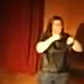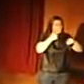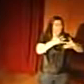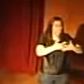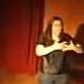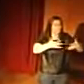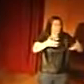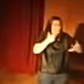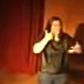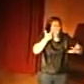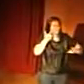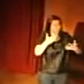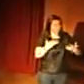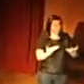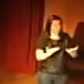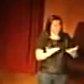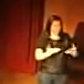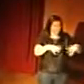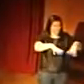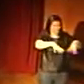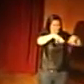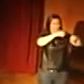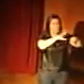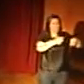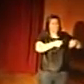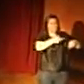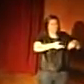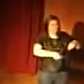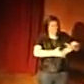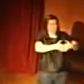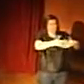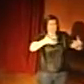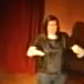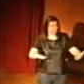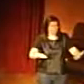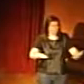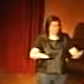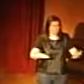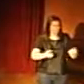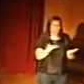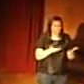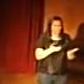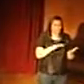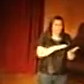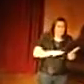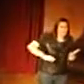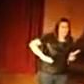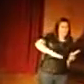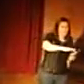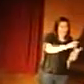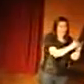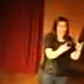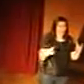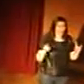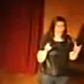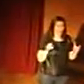potenciado está hinchado de alguna forma en las en las proporciones respecto al resto del paisaje para marcar un poco